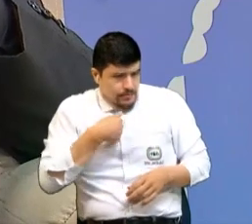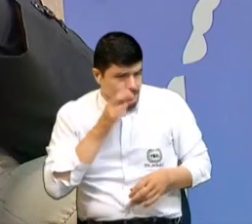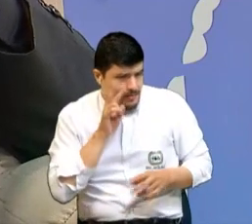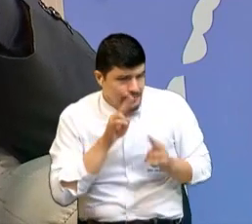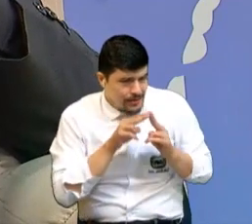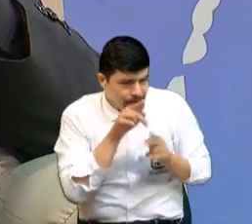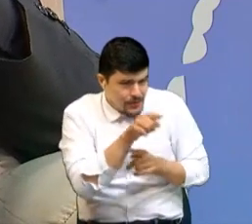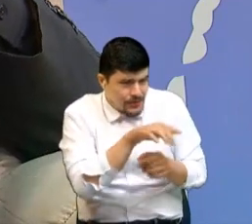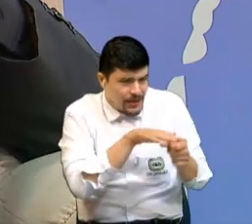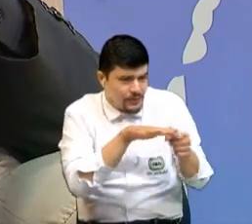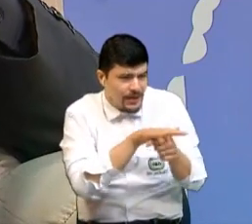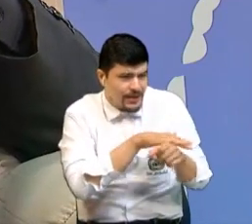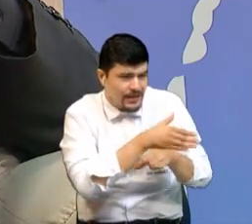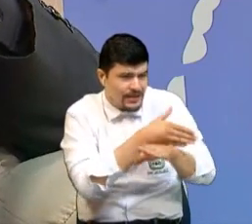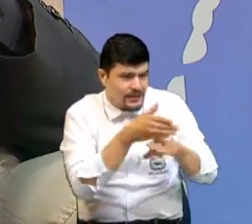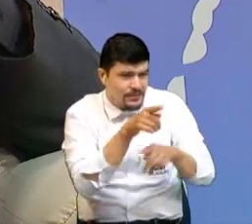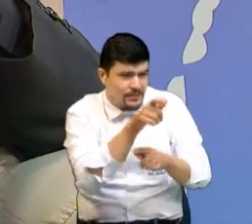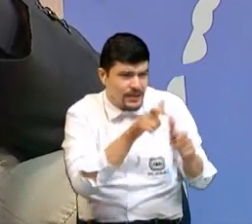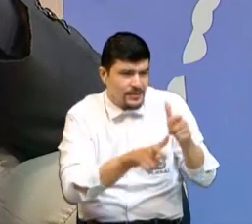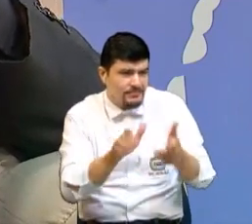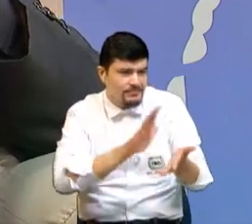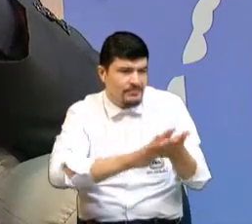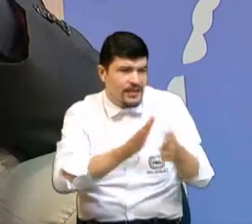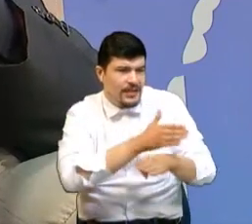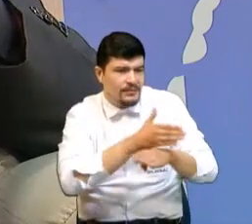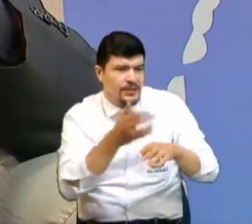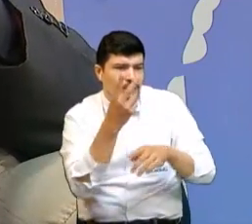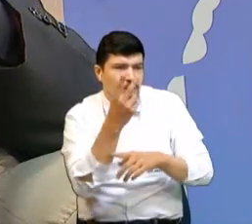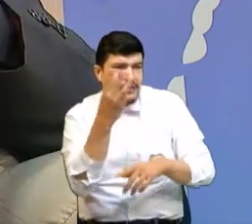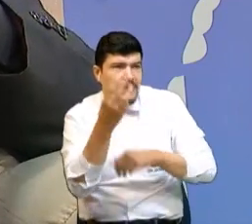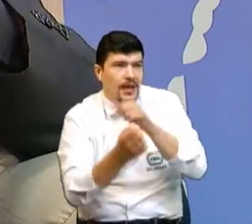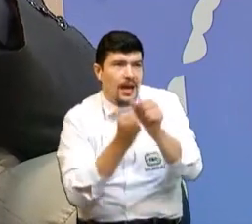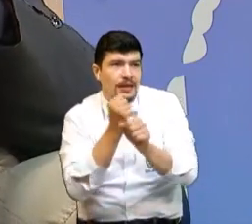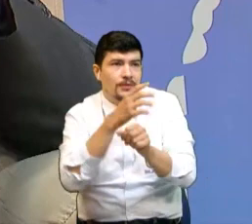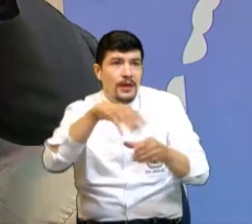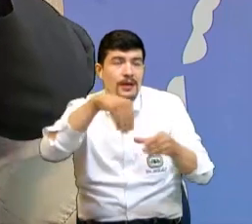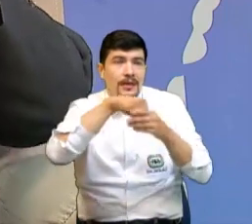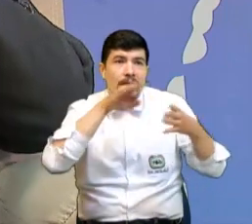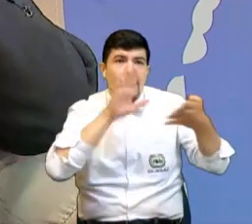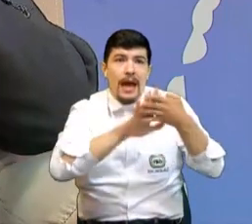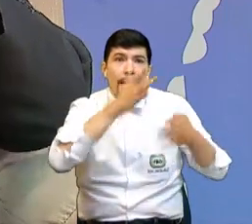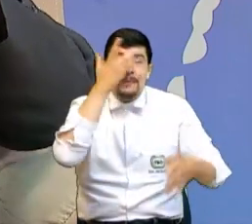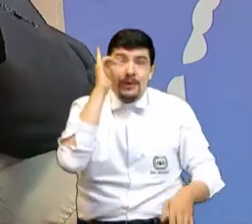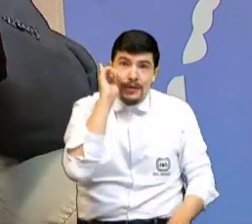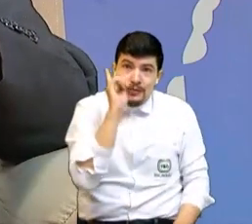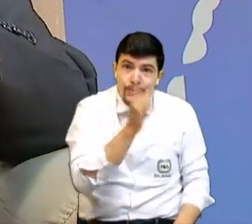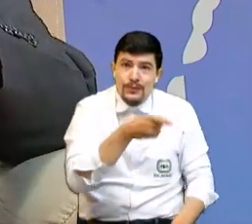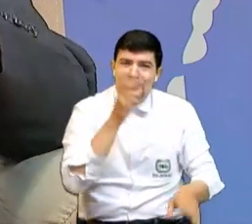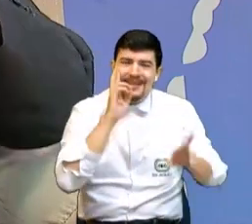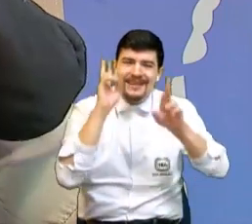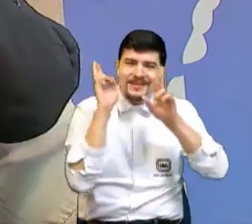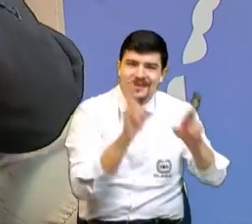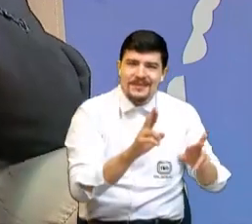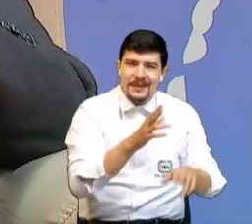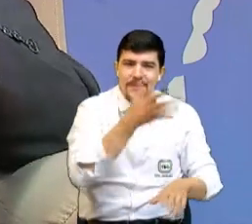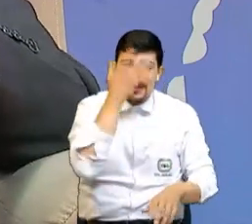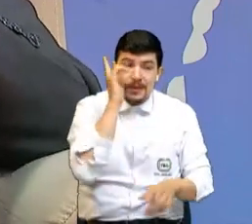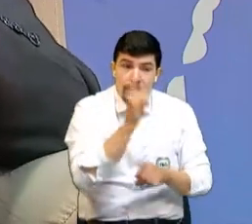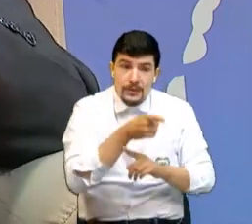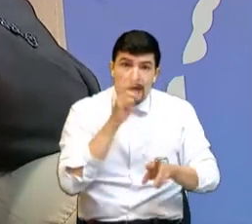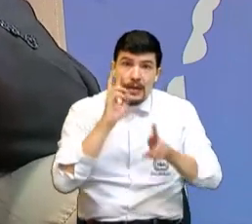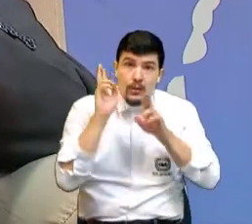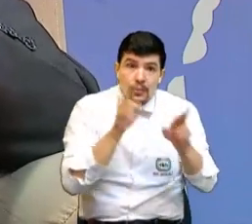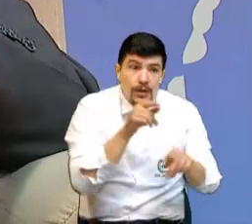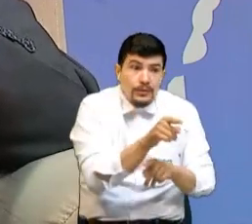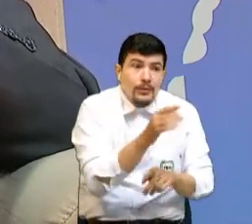las que terminan las personas siendo absueltas después de 2 o 3 años de prisión, porque se logra establecer que el testimonio,